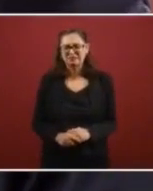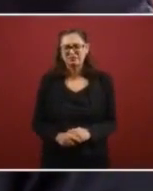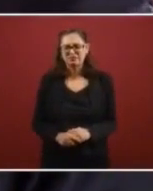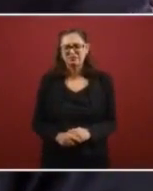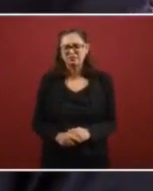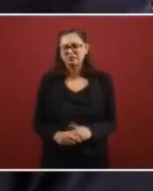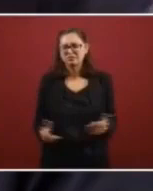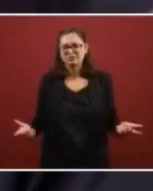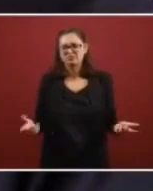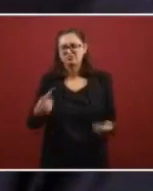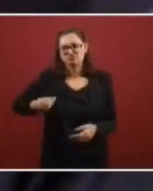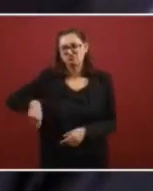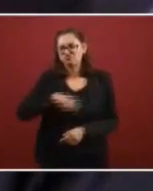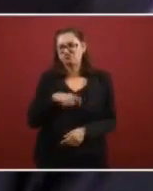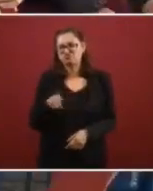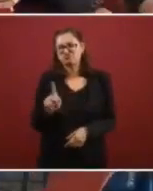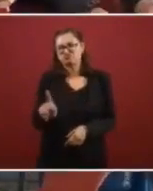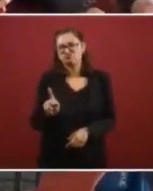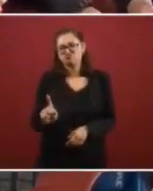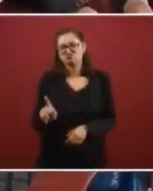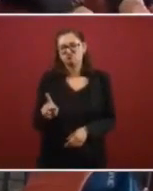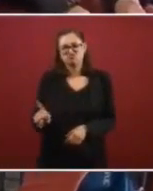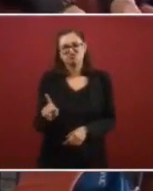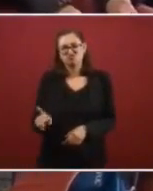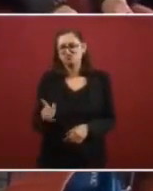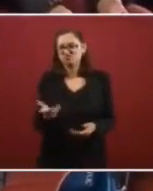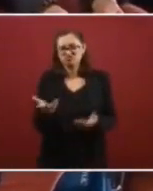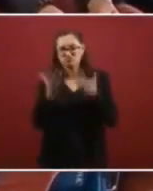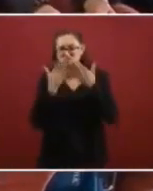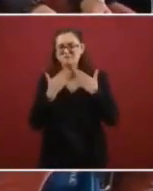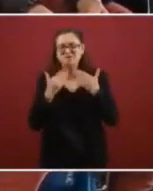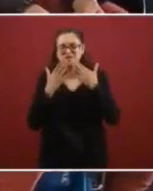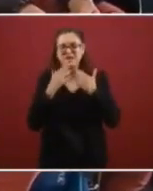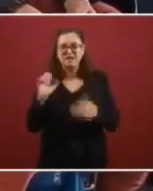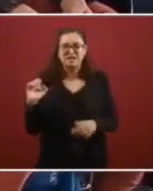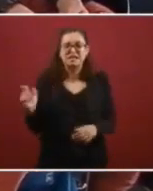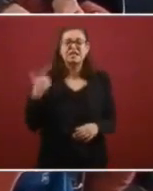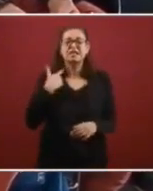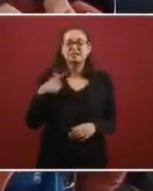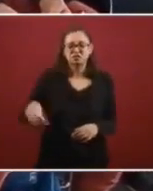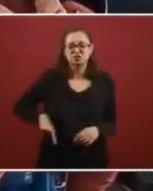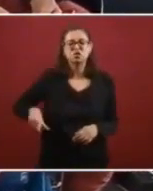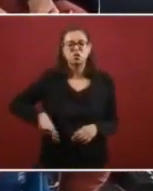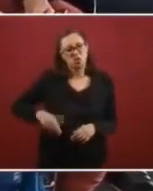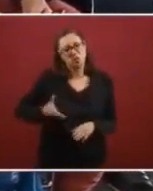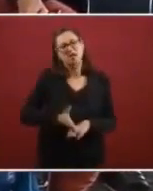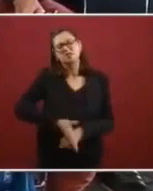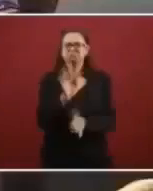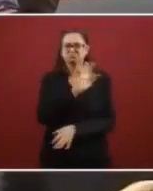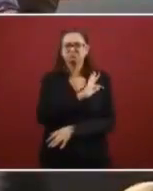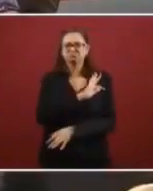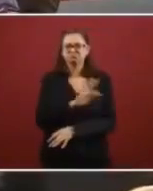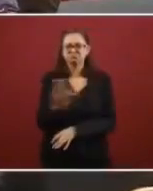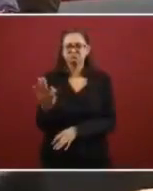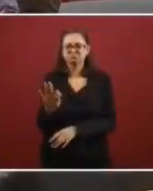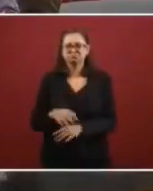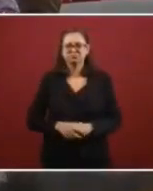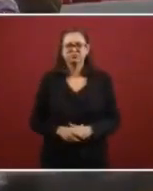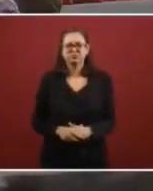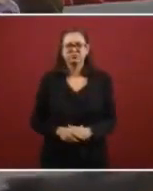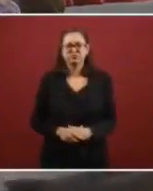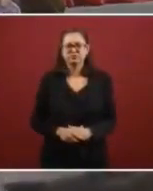nosotros no somos simuladores, no somos iguales a los que estaban antes.